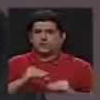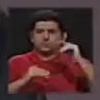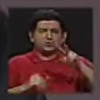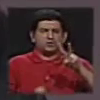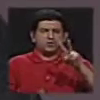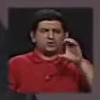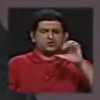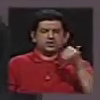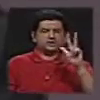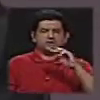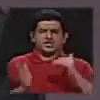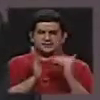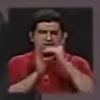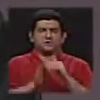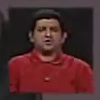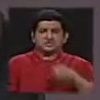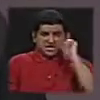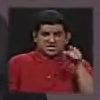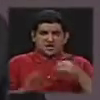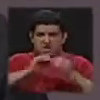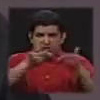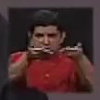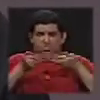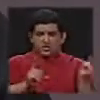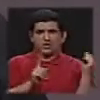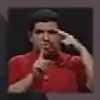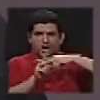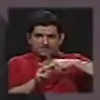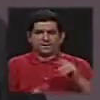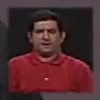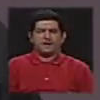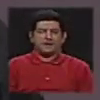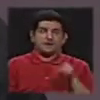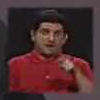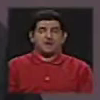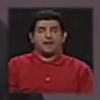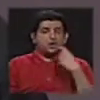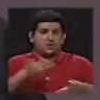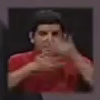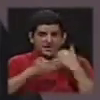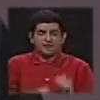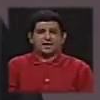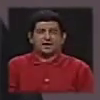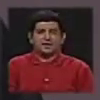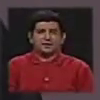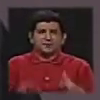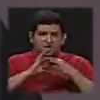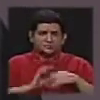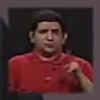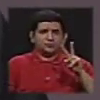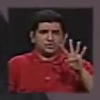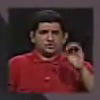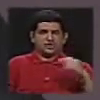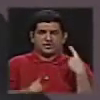de 213 millones. Ese fue un dato que me dio ayer. Y si le aplicamos por regla 3, lo que acabo de decir, 240 por